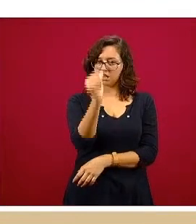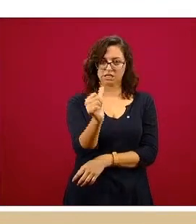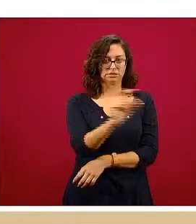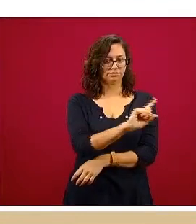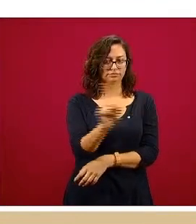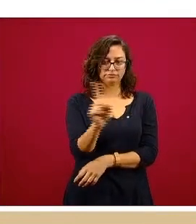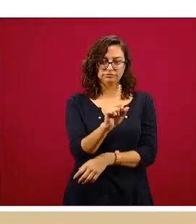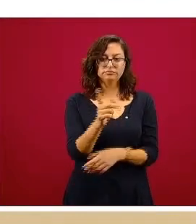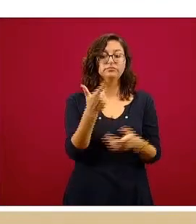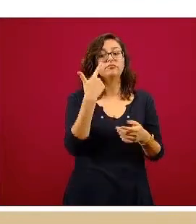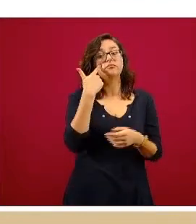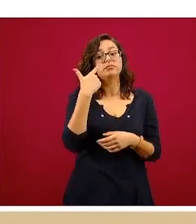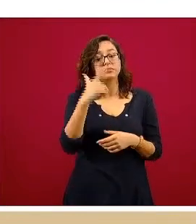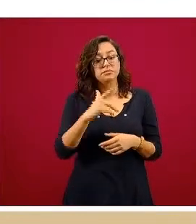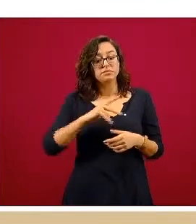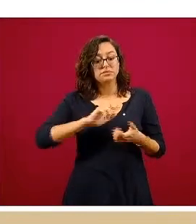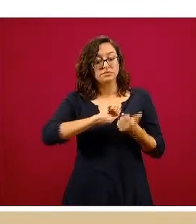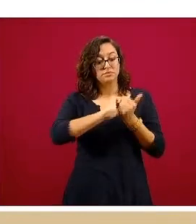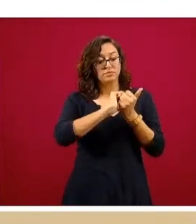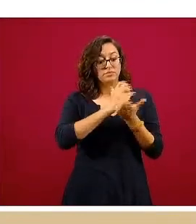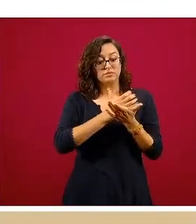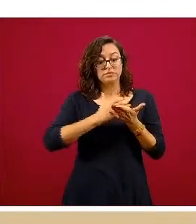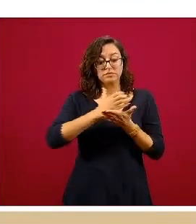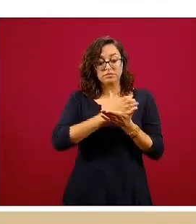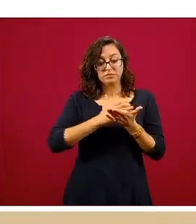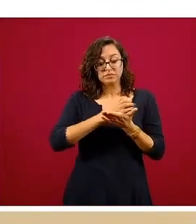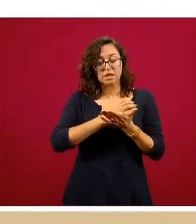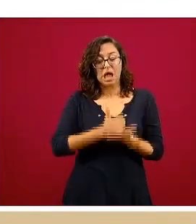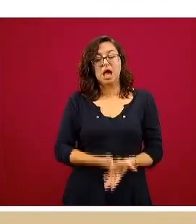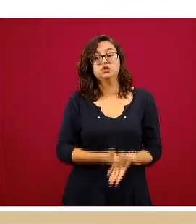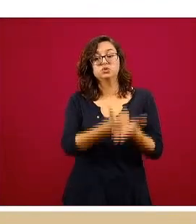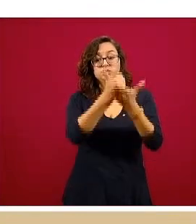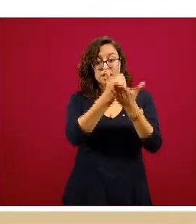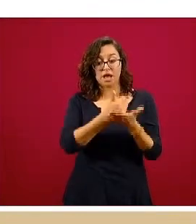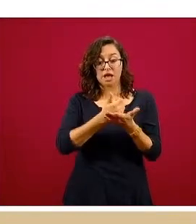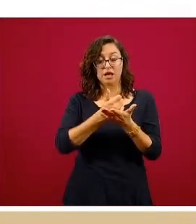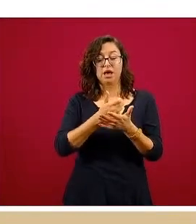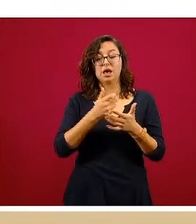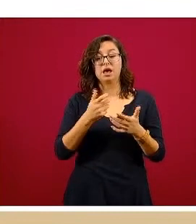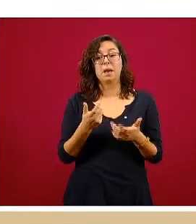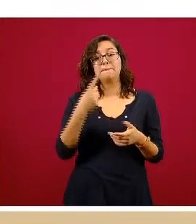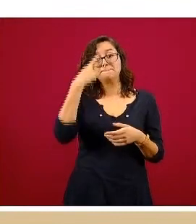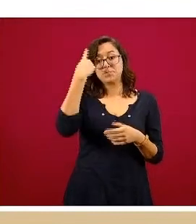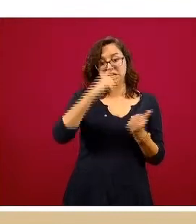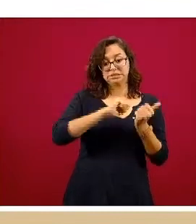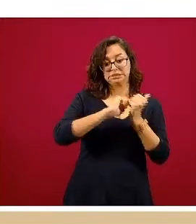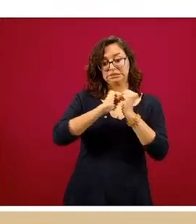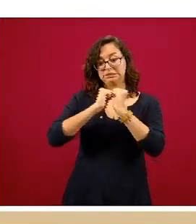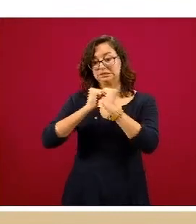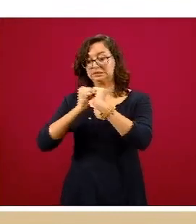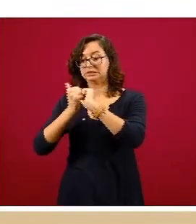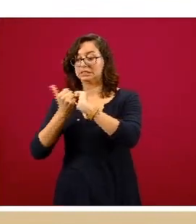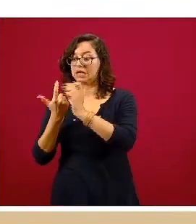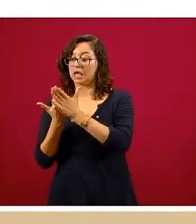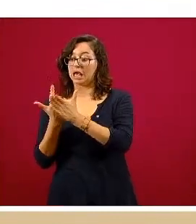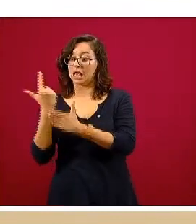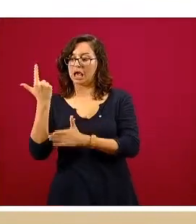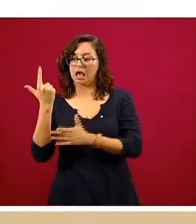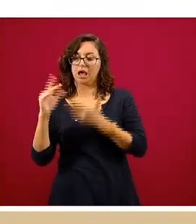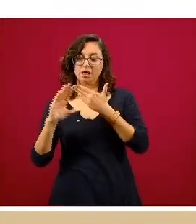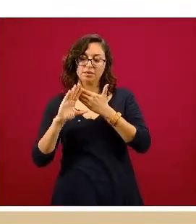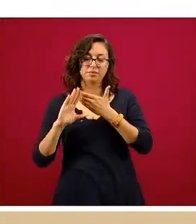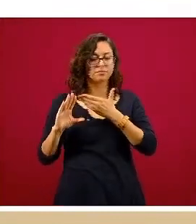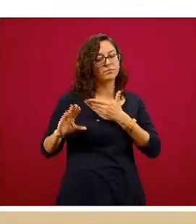¿sí?, detiene la progresión de la enfermedad y evita que lleguen a un proceso de